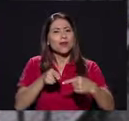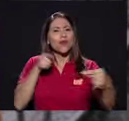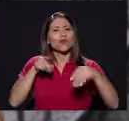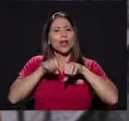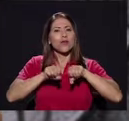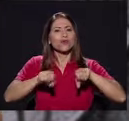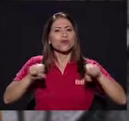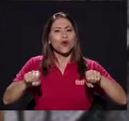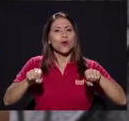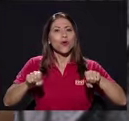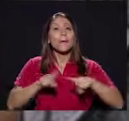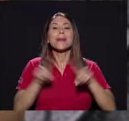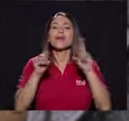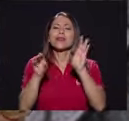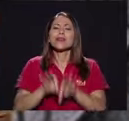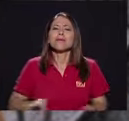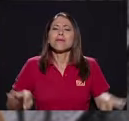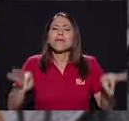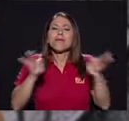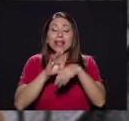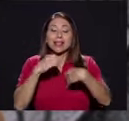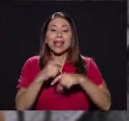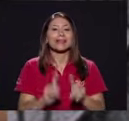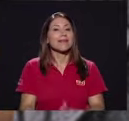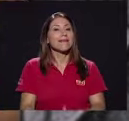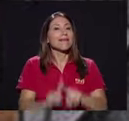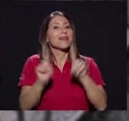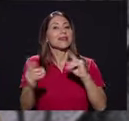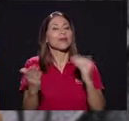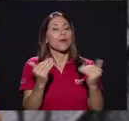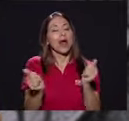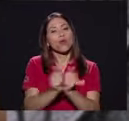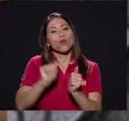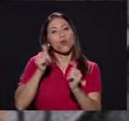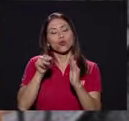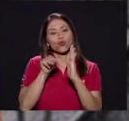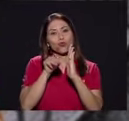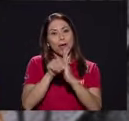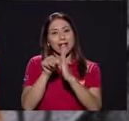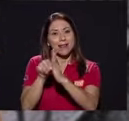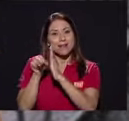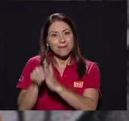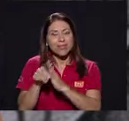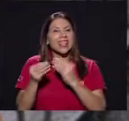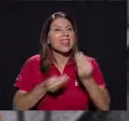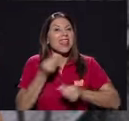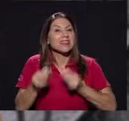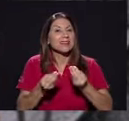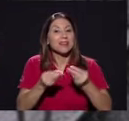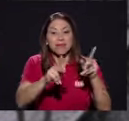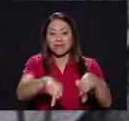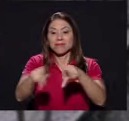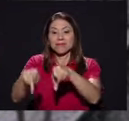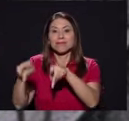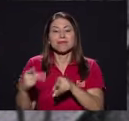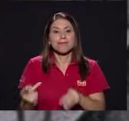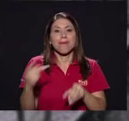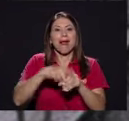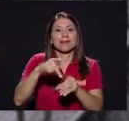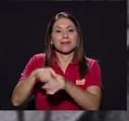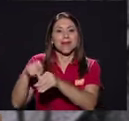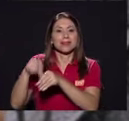para mí el elemento diferenciador de otros paradigmas o planteamientos en términos de transparencia y acceso, es la